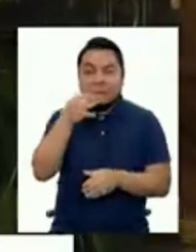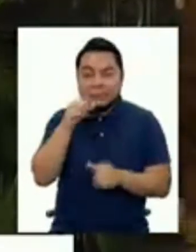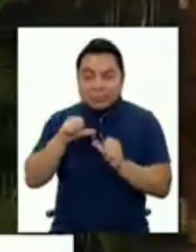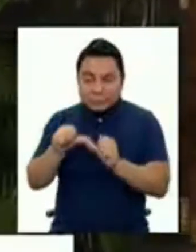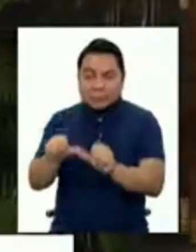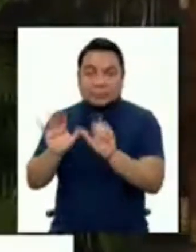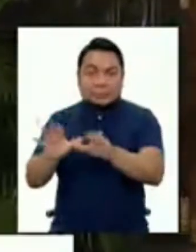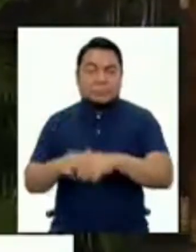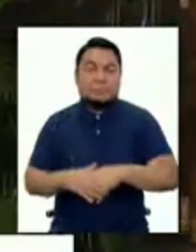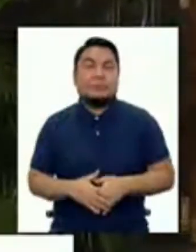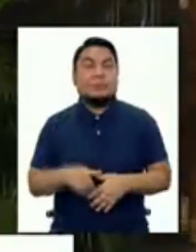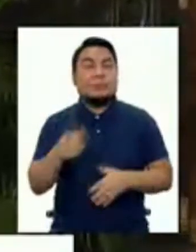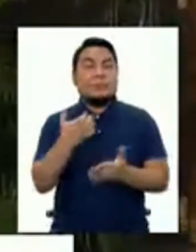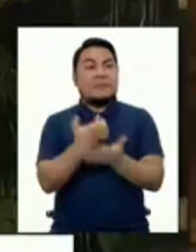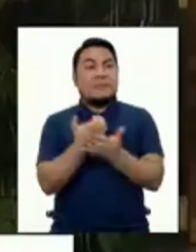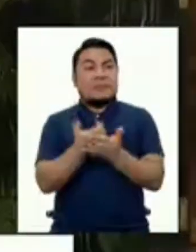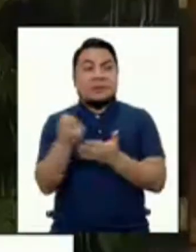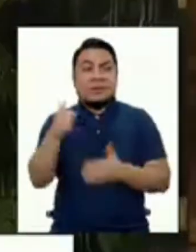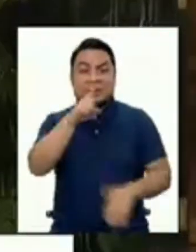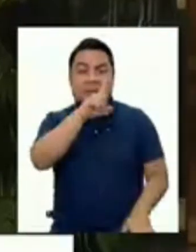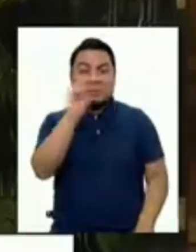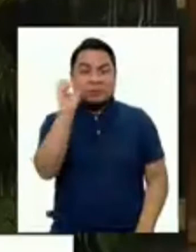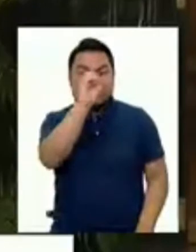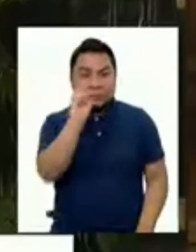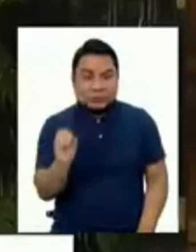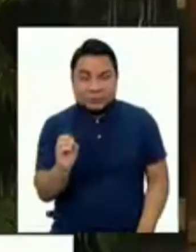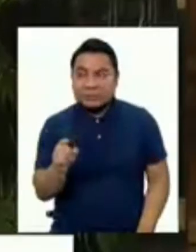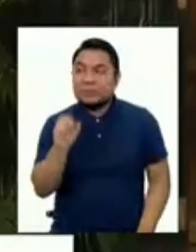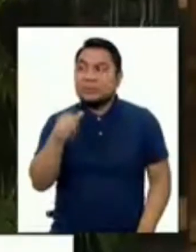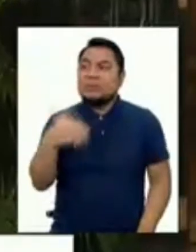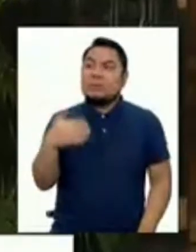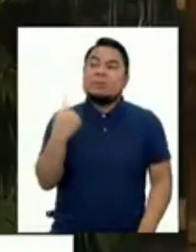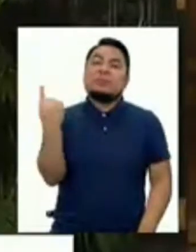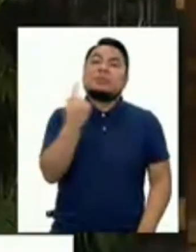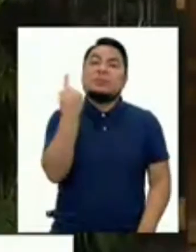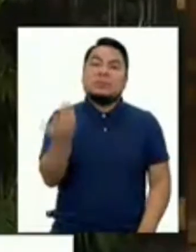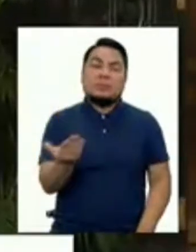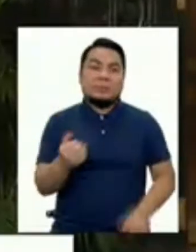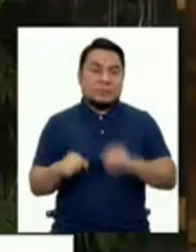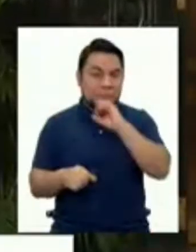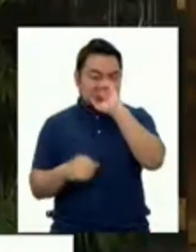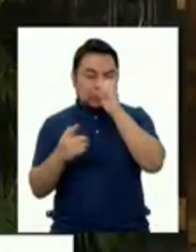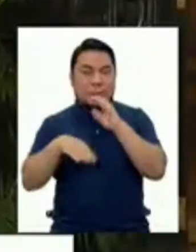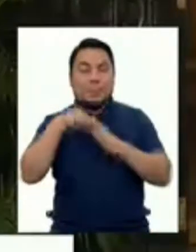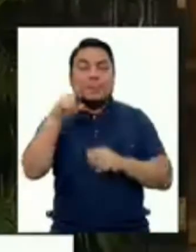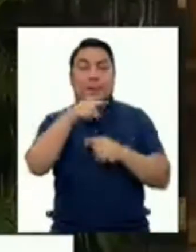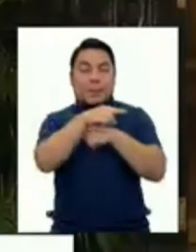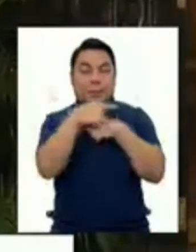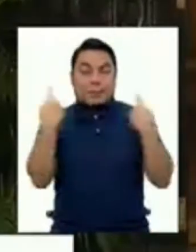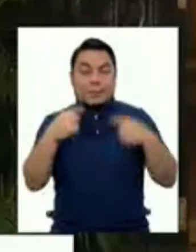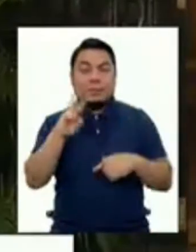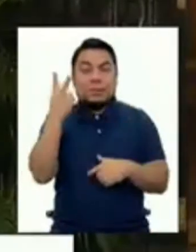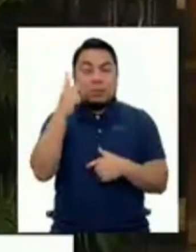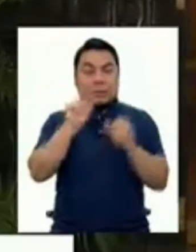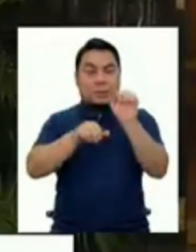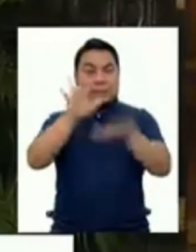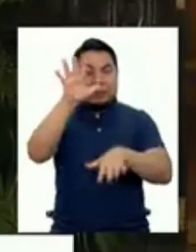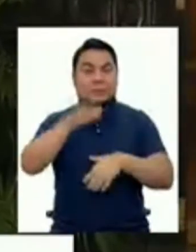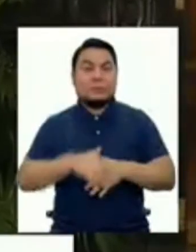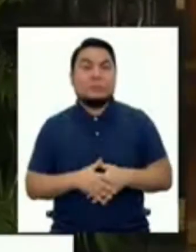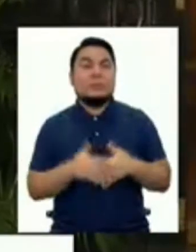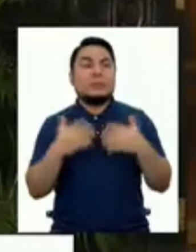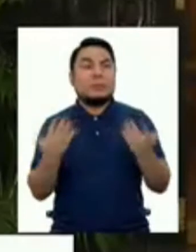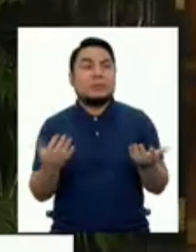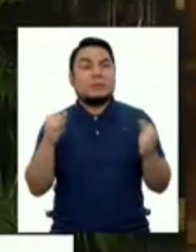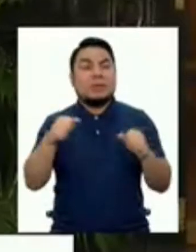bien. Y la economía del 100% solamente en marzo, la segunda quincena, y